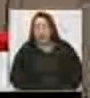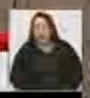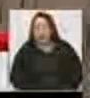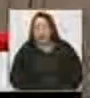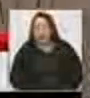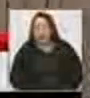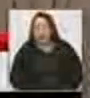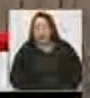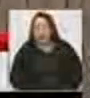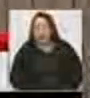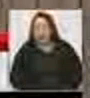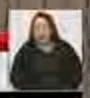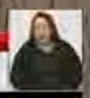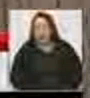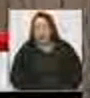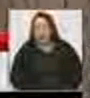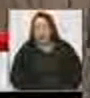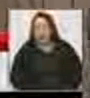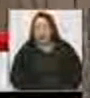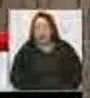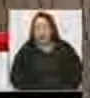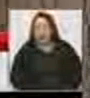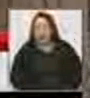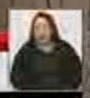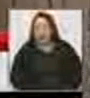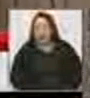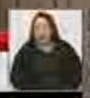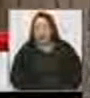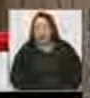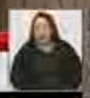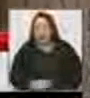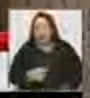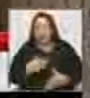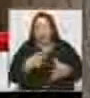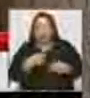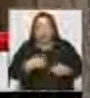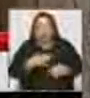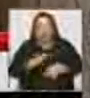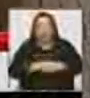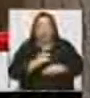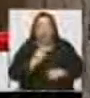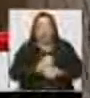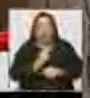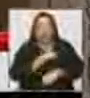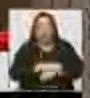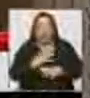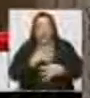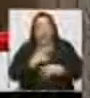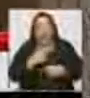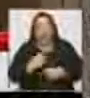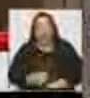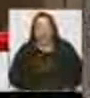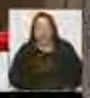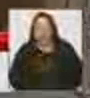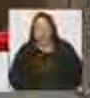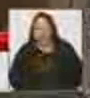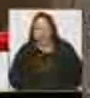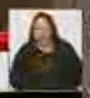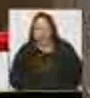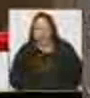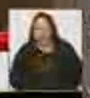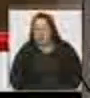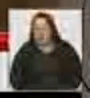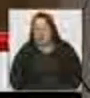mal usa el beneficio para acogerse y ser inflexibles, por ejemplo, en el tema de las edades, ¿no? No, si no hay